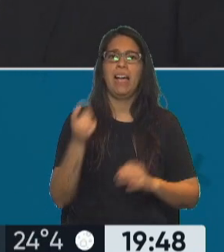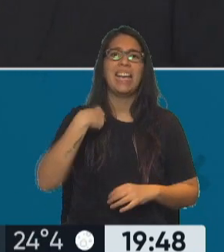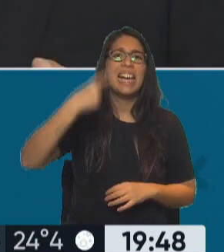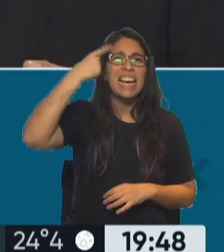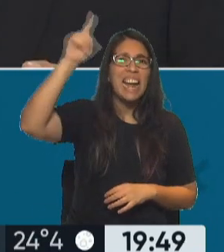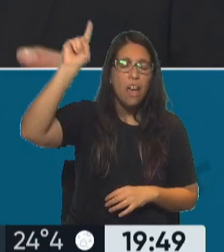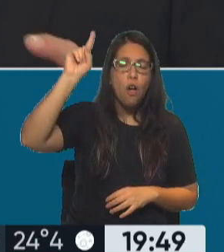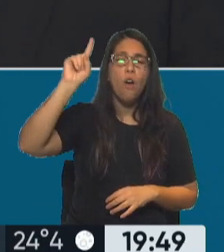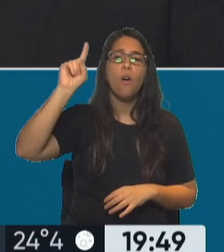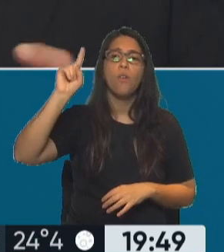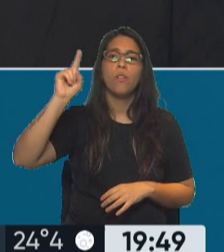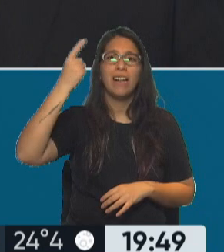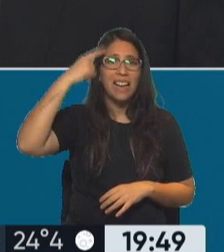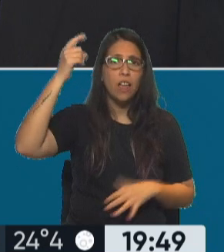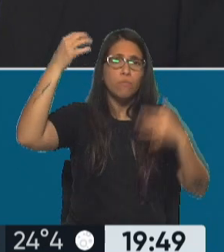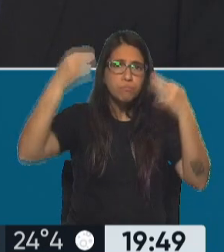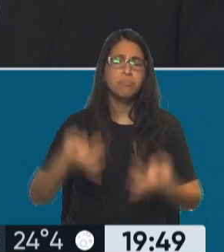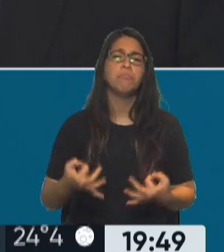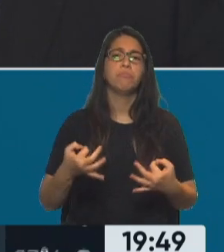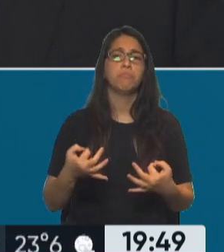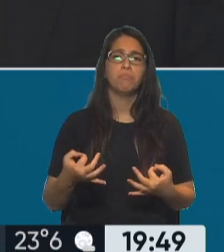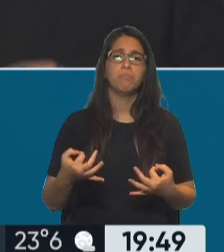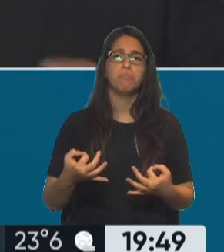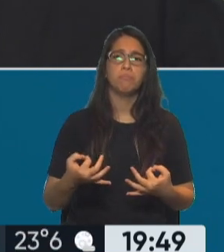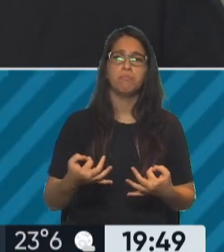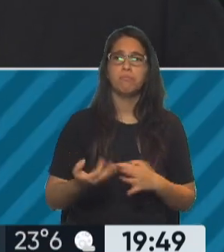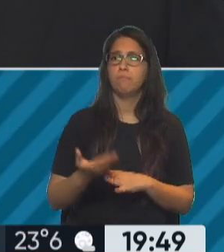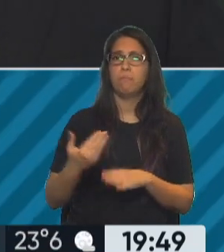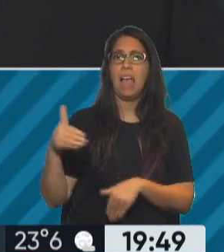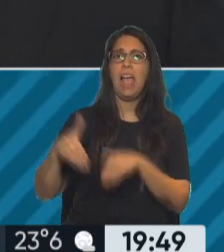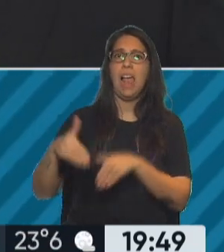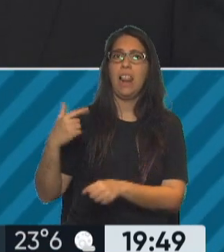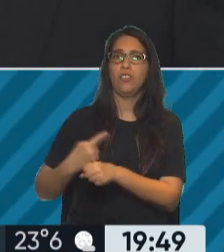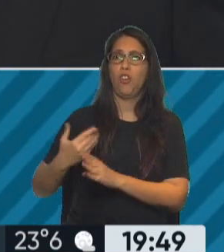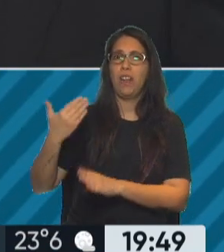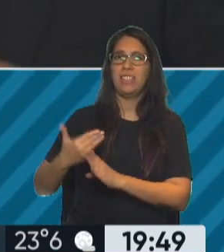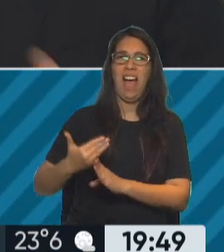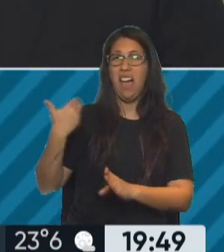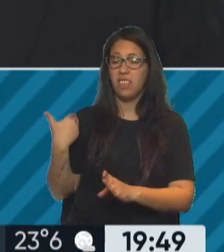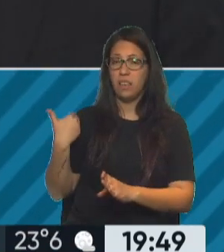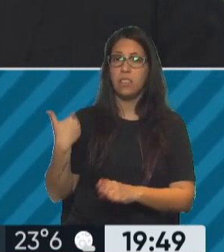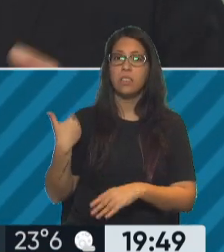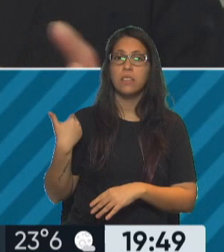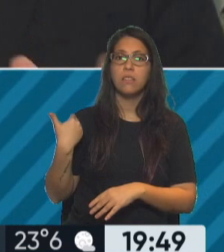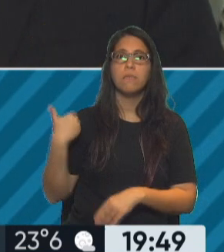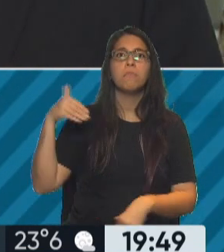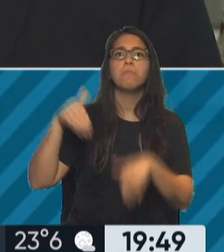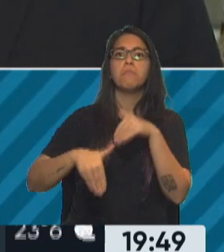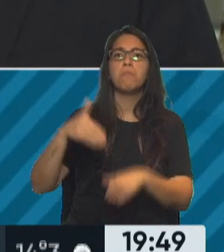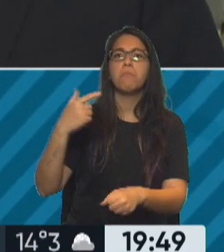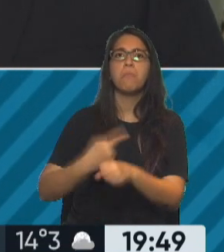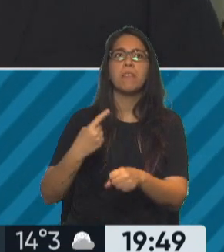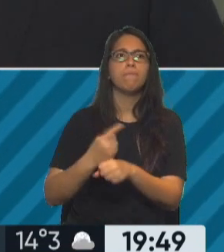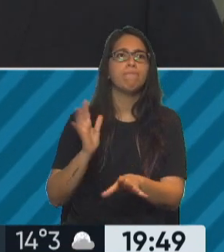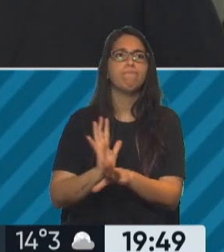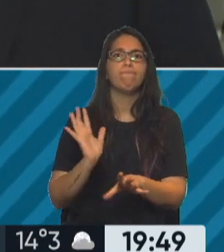que lo que sucedió fundamentalmente hasta las PASO era que las PASO se desarrollaron en un clima de